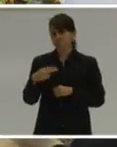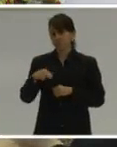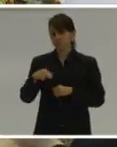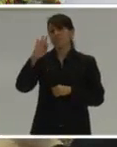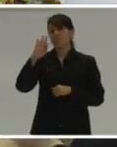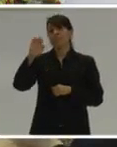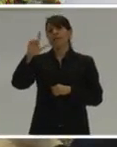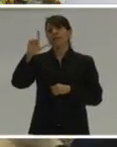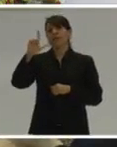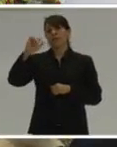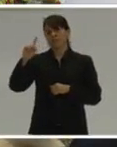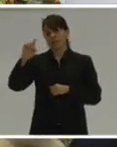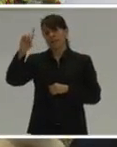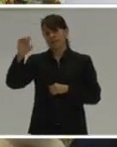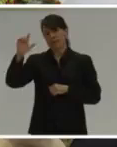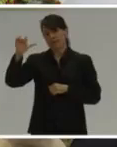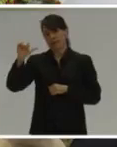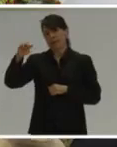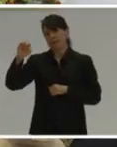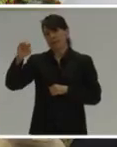Pizaña.